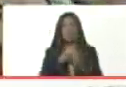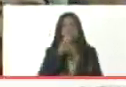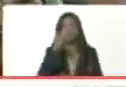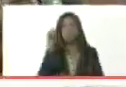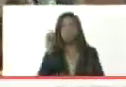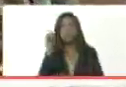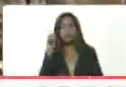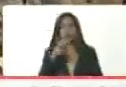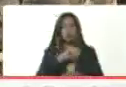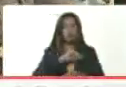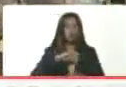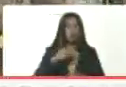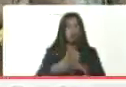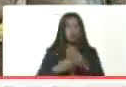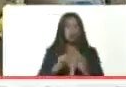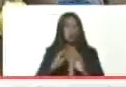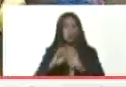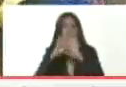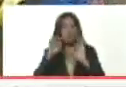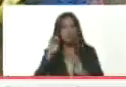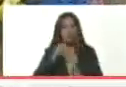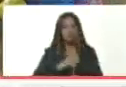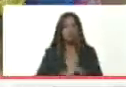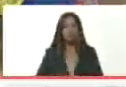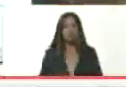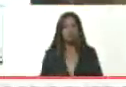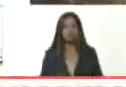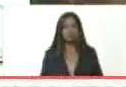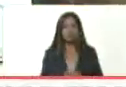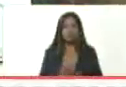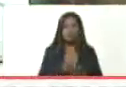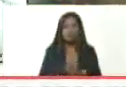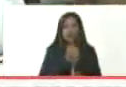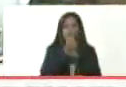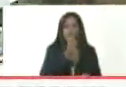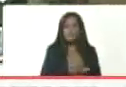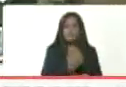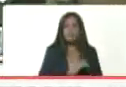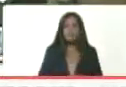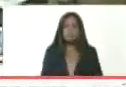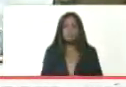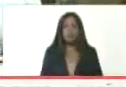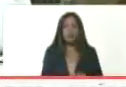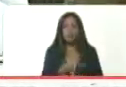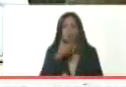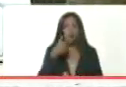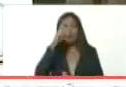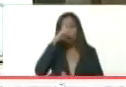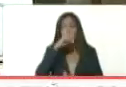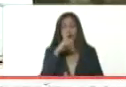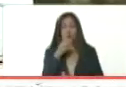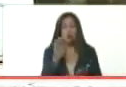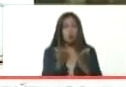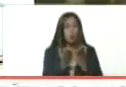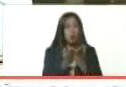decretó y así será amén así será el mejor año escolar